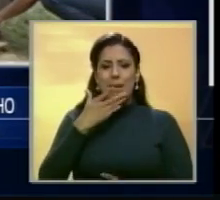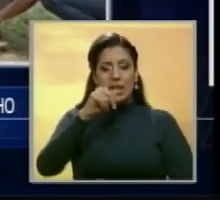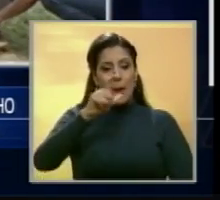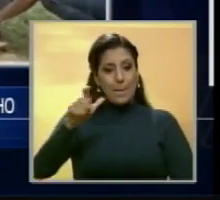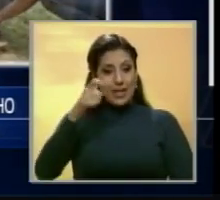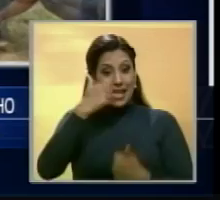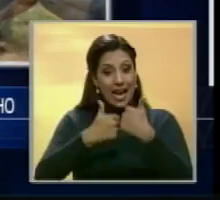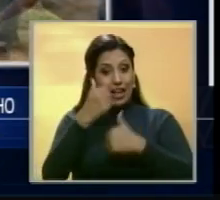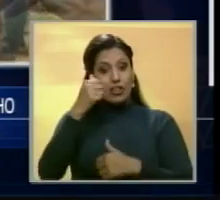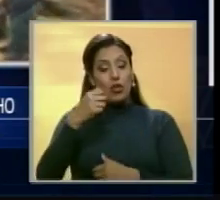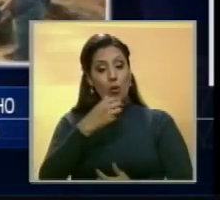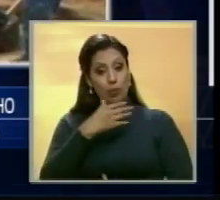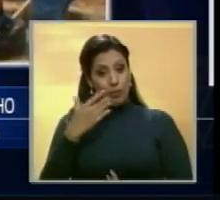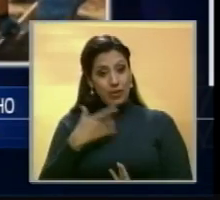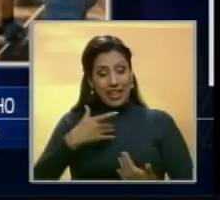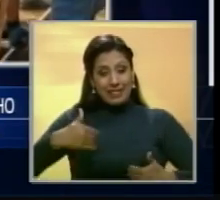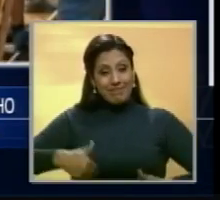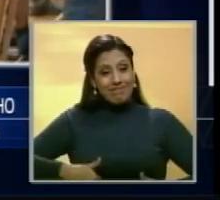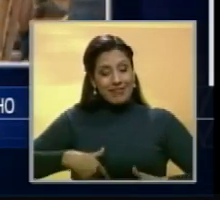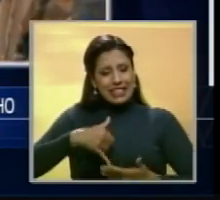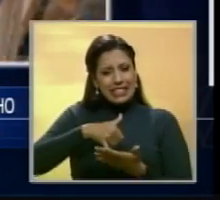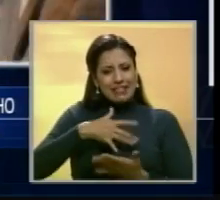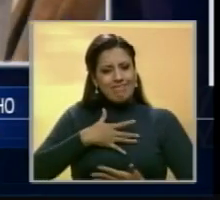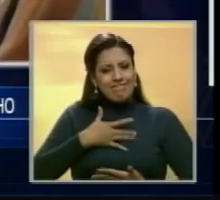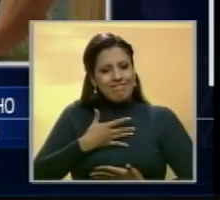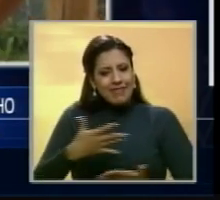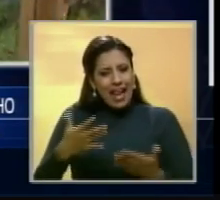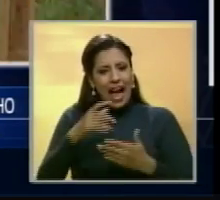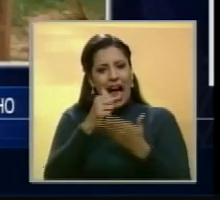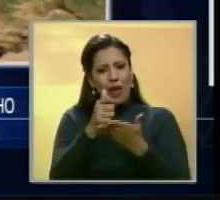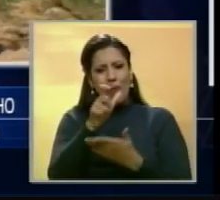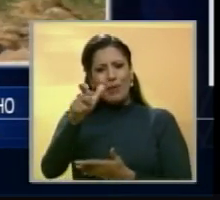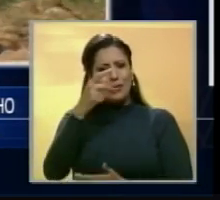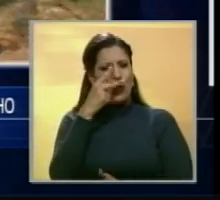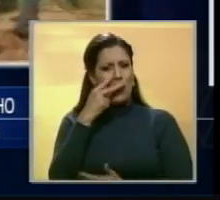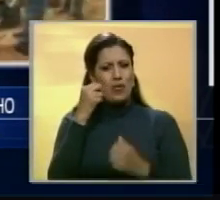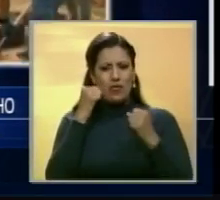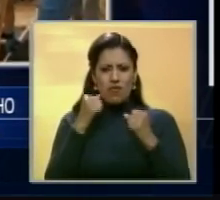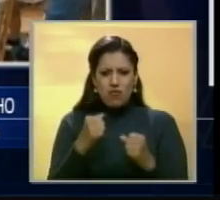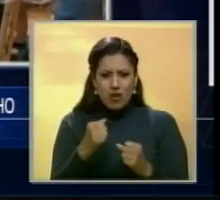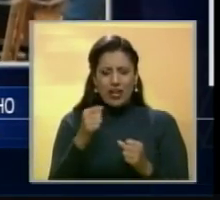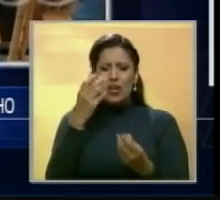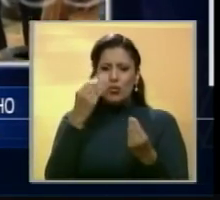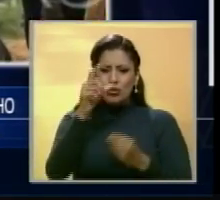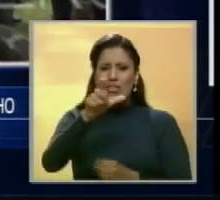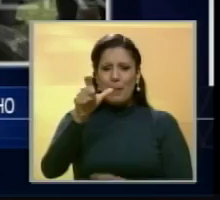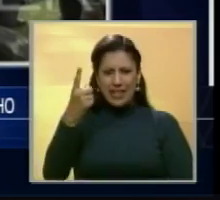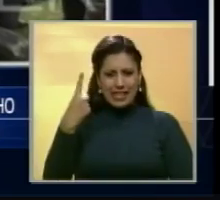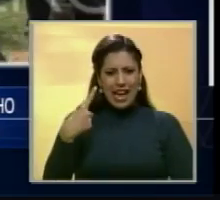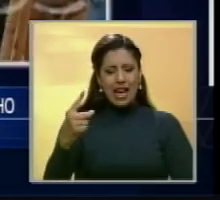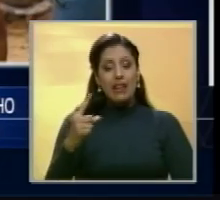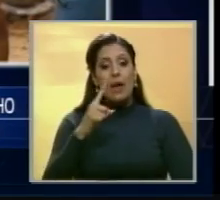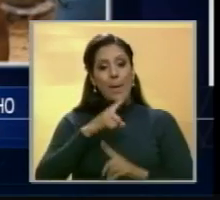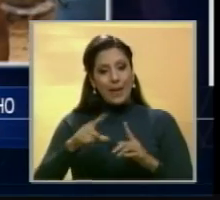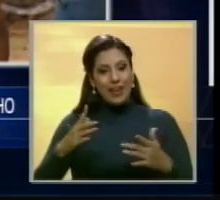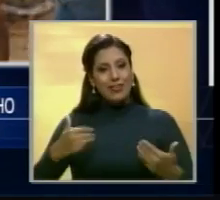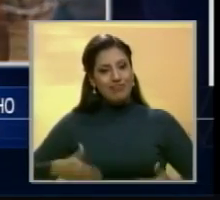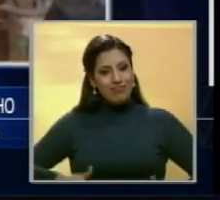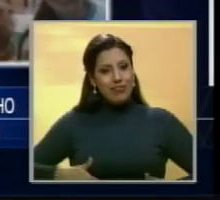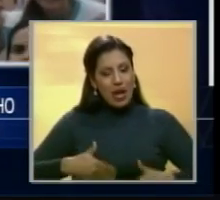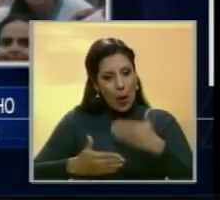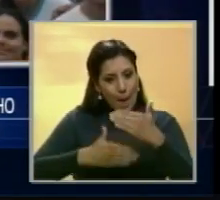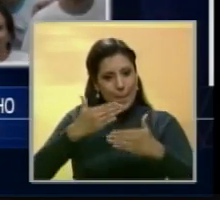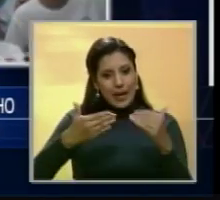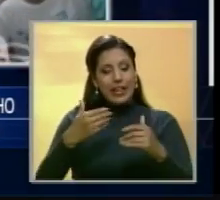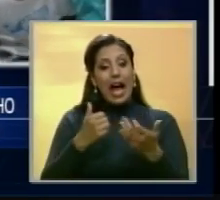Mister Venezuela 2016 se sensibilizaran ante las condiciones en las que viven muchas personas y se motivaran a movilizarse